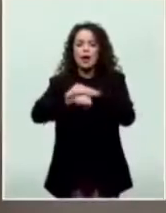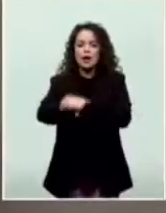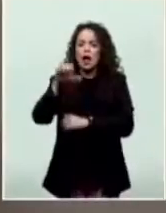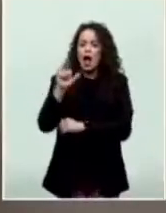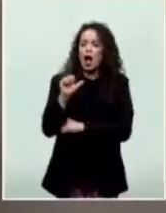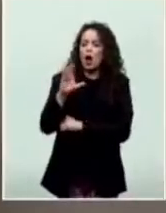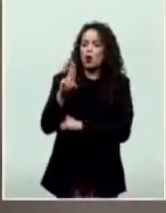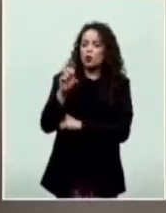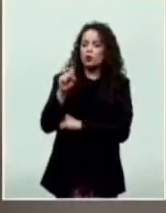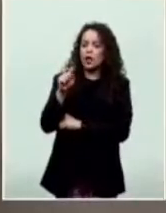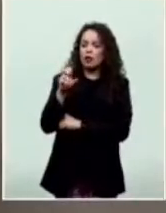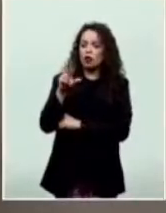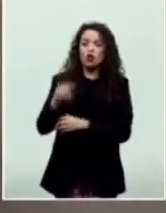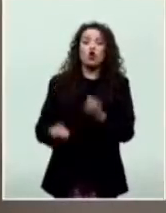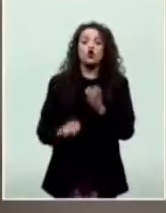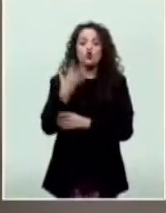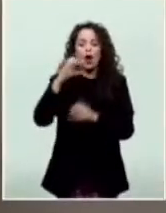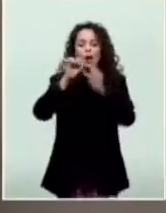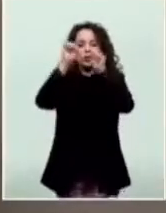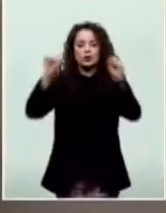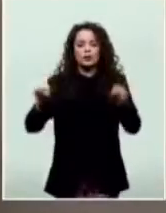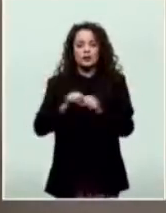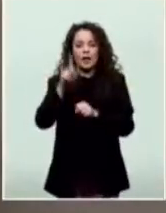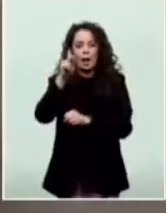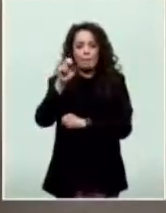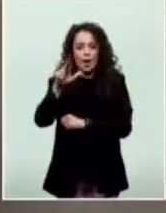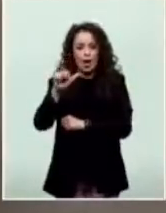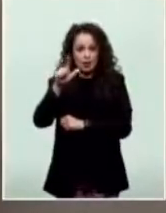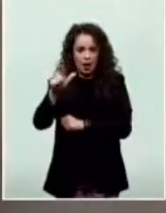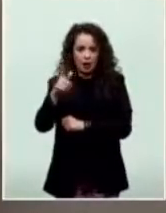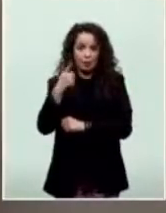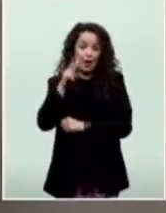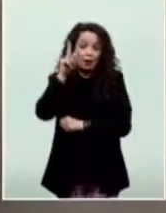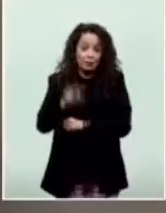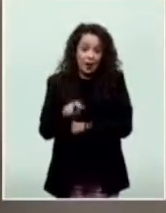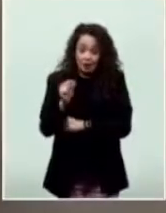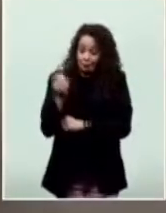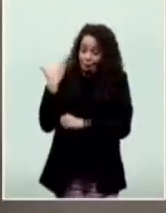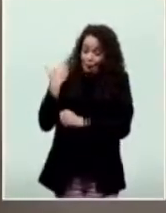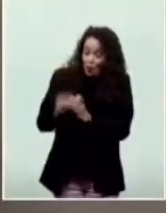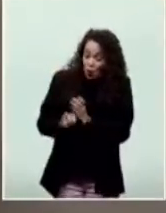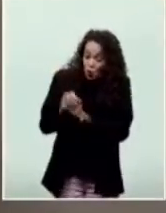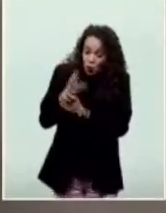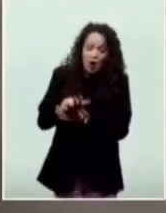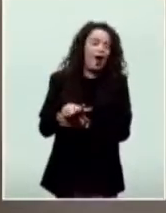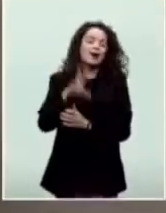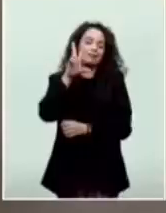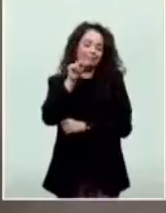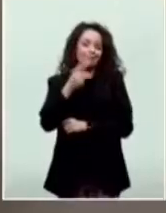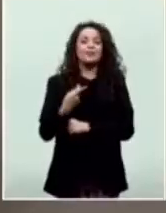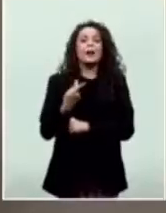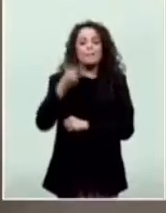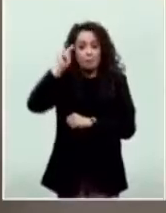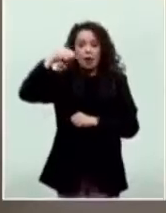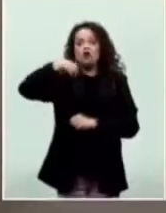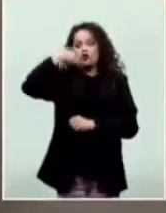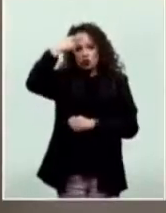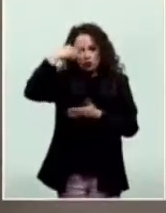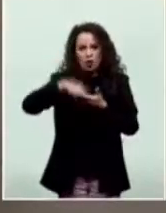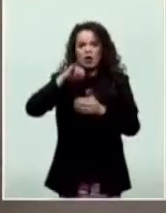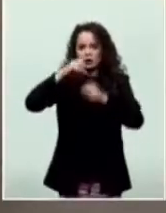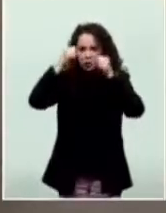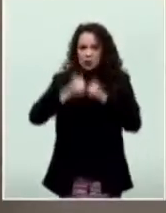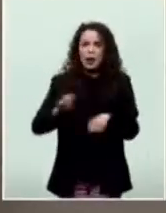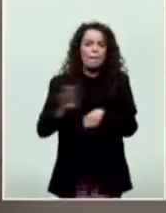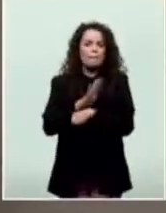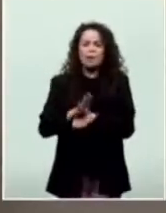sistema penal, que ya no está nuevo, obviamente, pero sin duda estoy seguro que va a beneficiar a miles